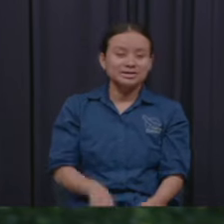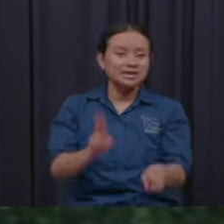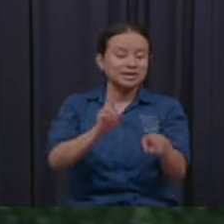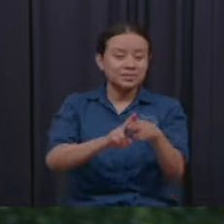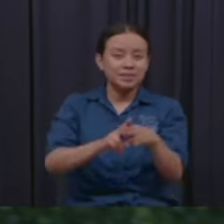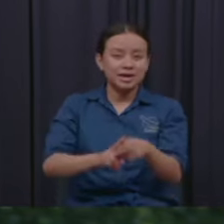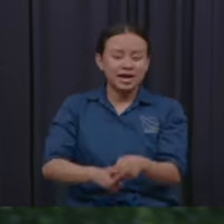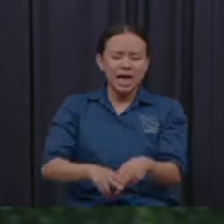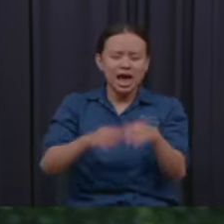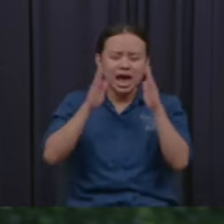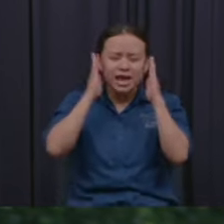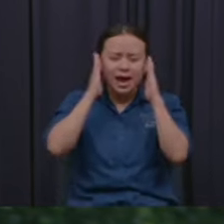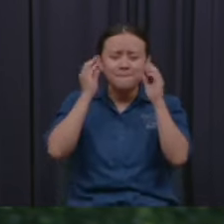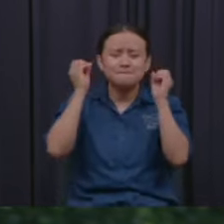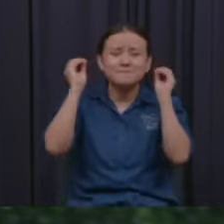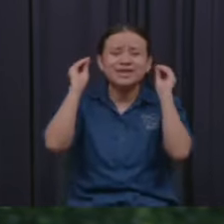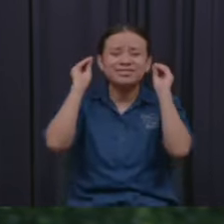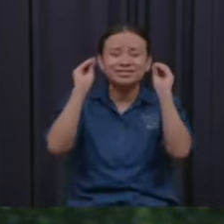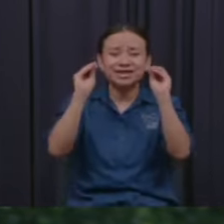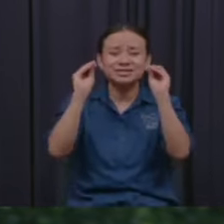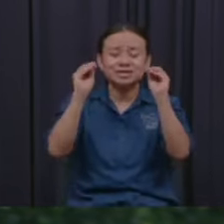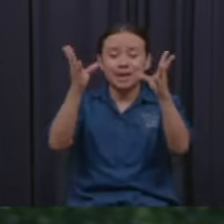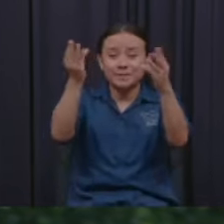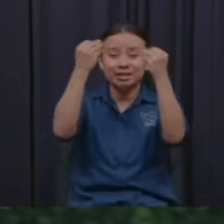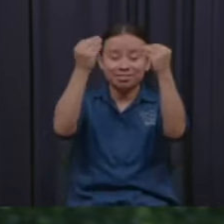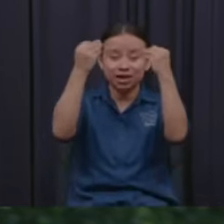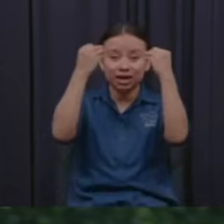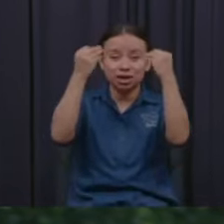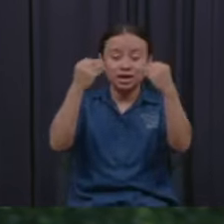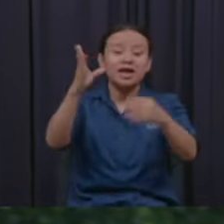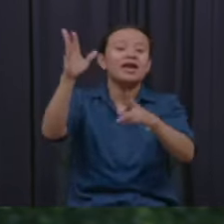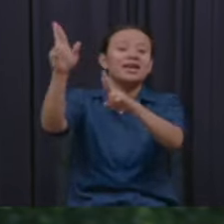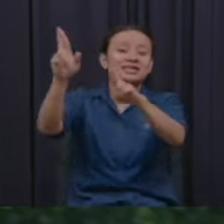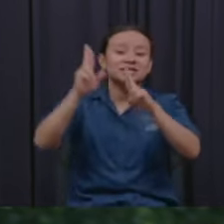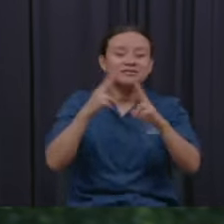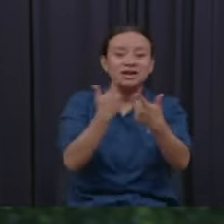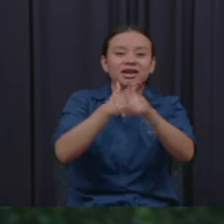ministrado, ser liberado yo también.